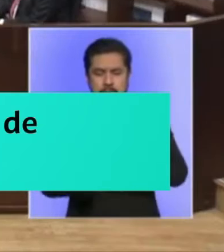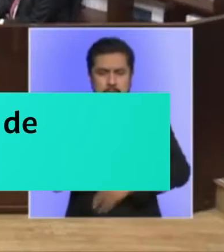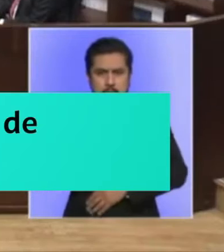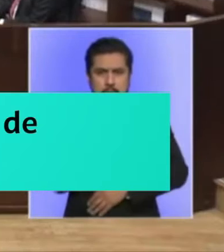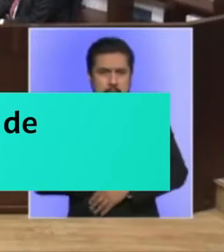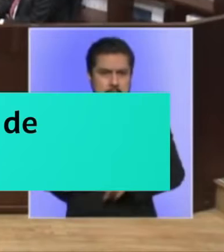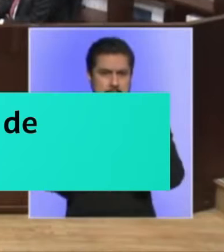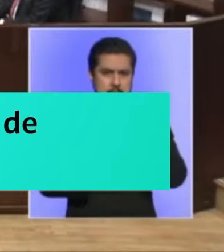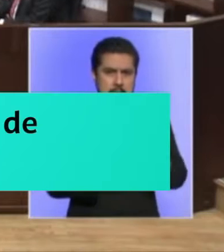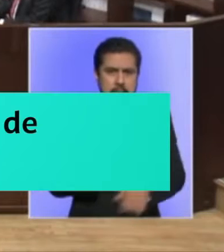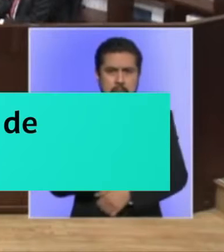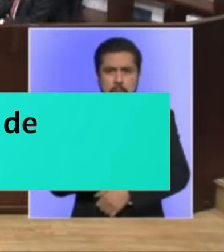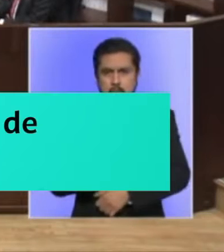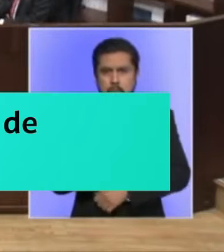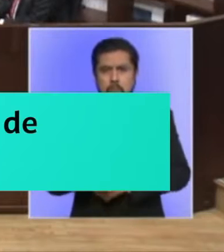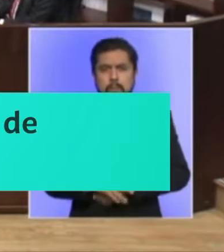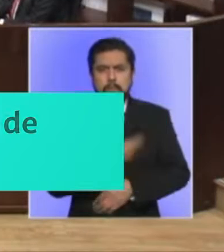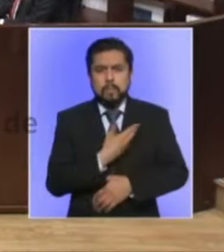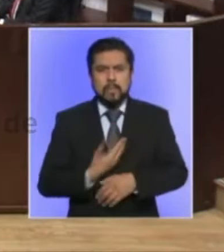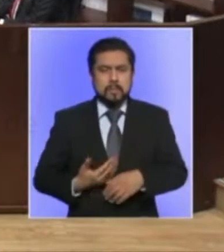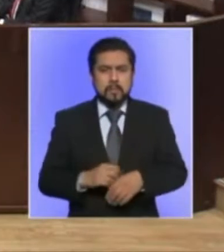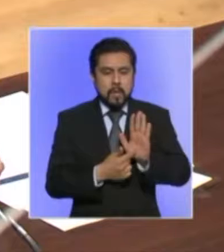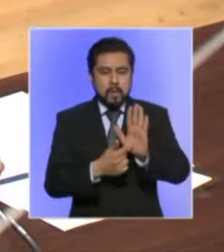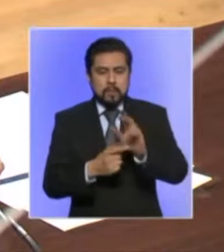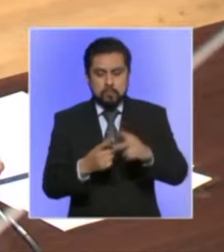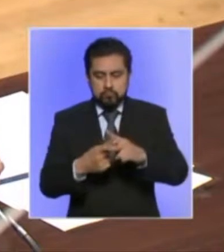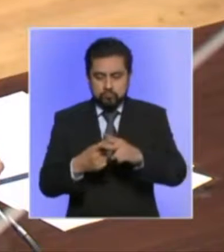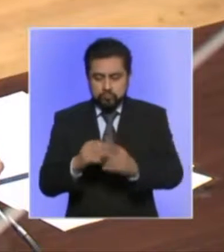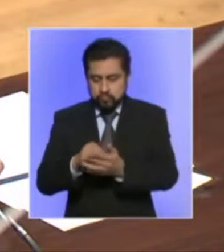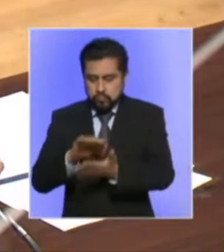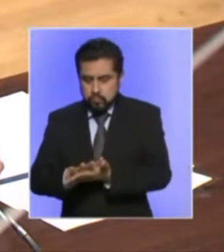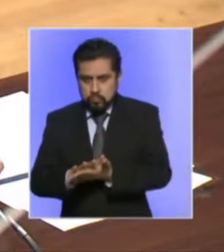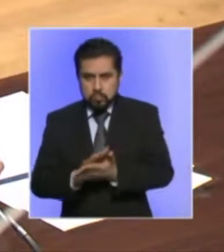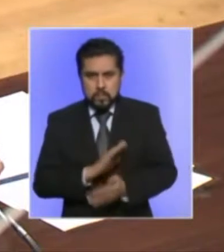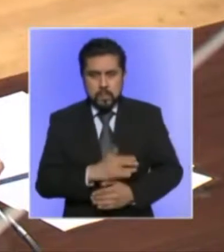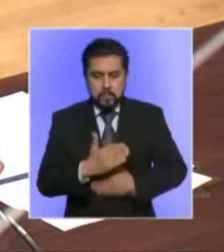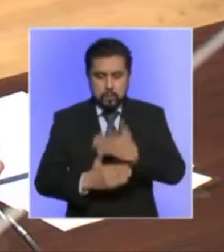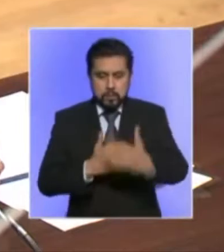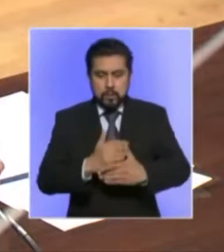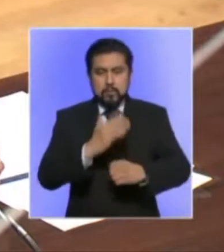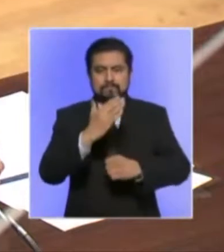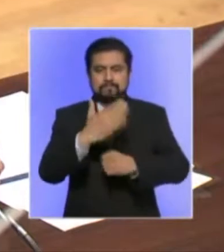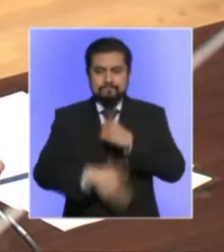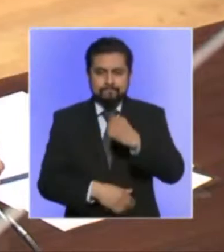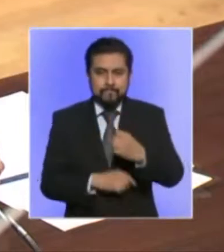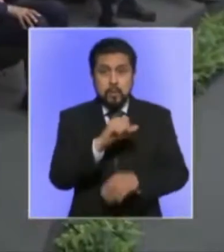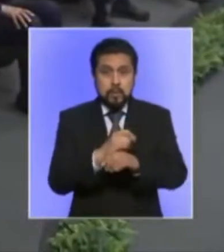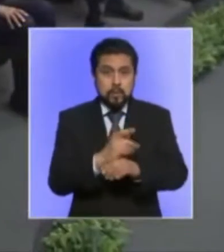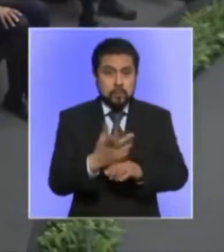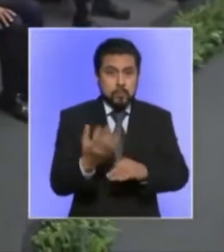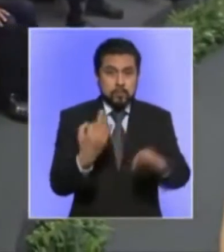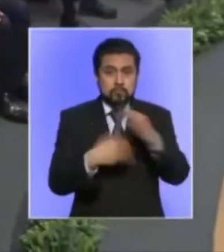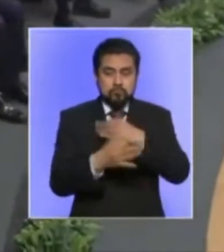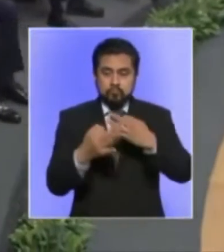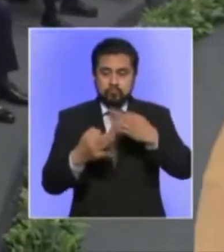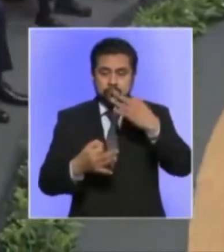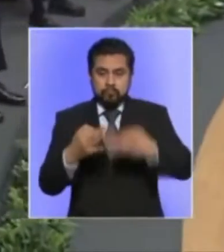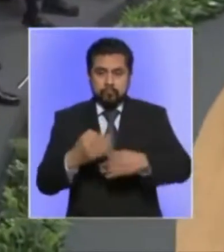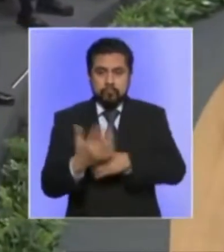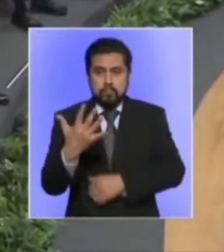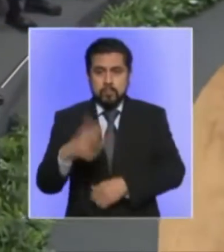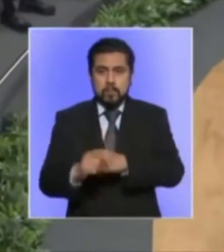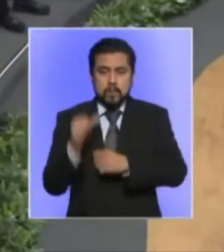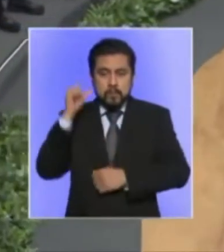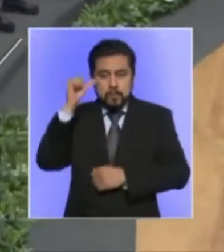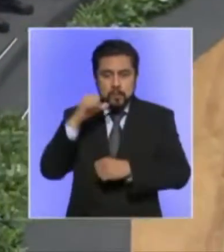resolución del cómputo final y conclusión del proceso revocatorio de mandato del presidente de la republica ante el secretario de